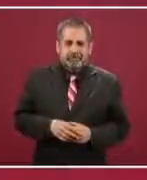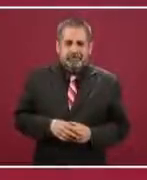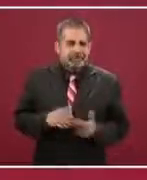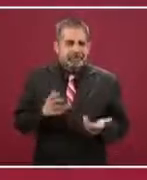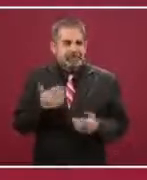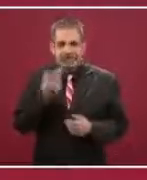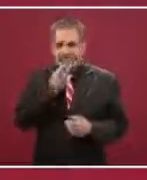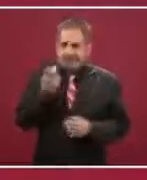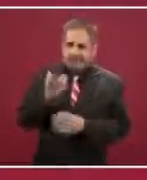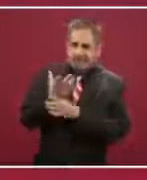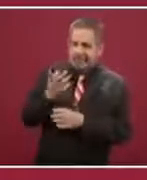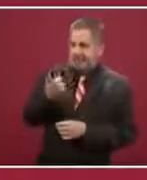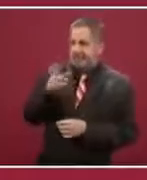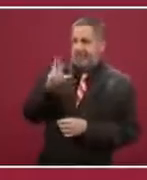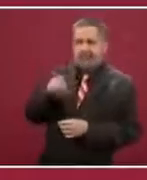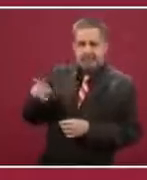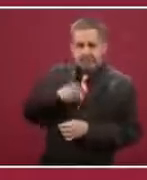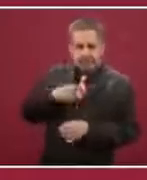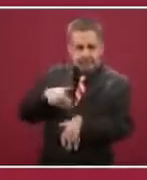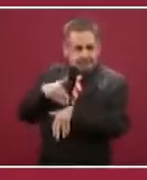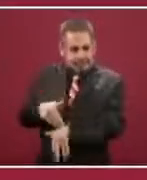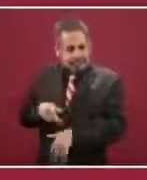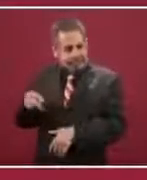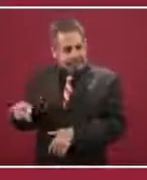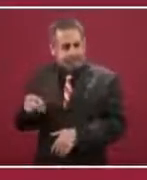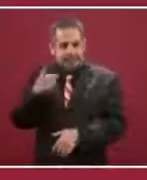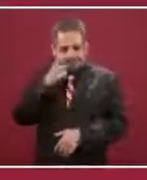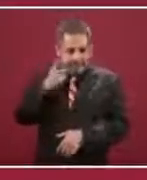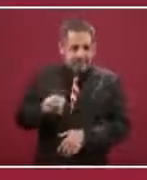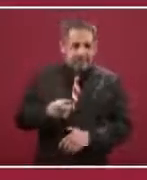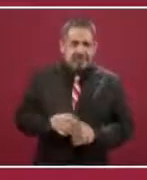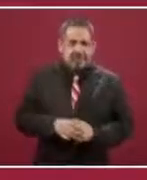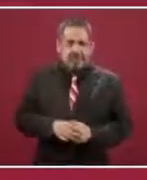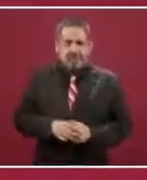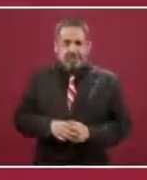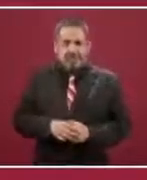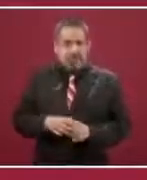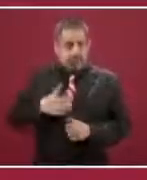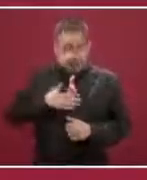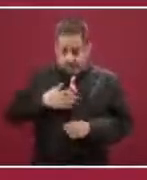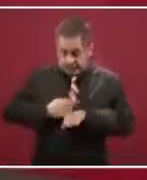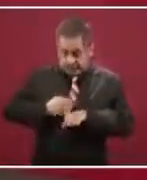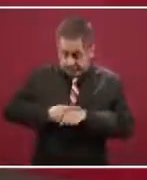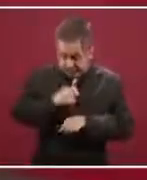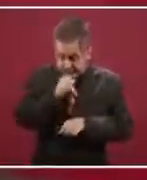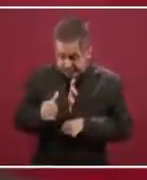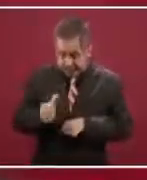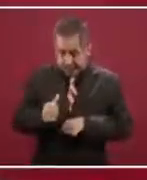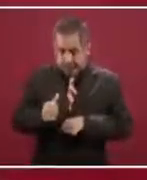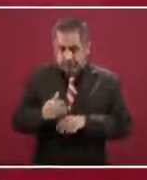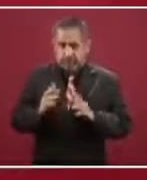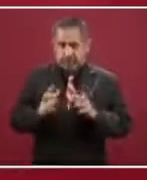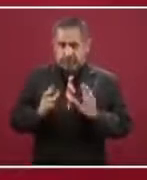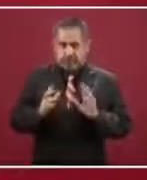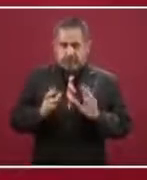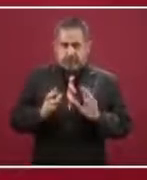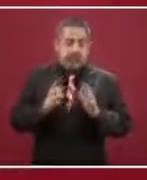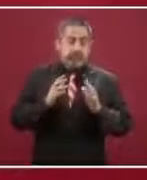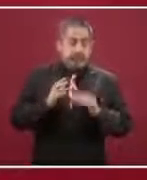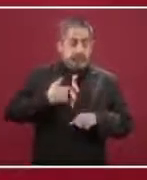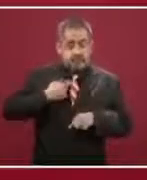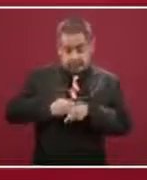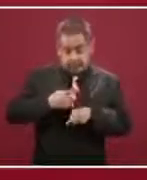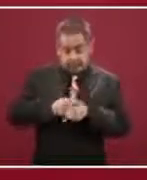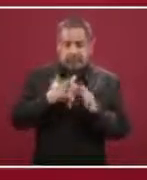ya dijo el doctor y hay que hacerles caso, de que si no está uno enfermo, bueno, si está enfermo hay que quedarse en la casa,